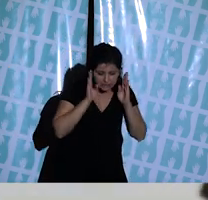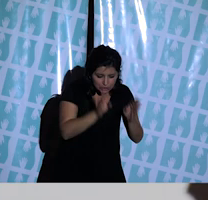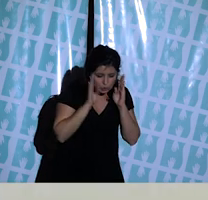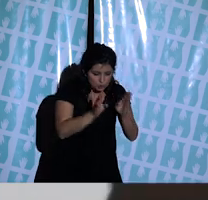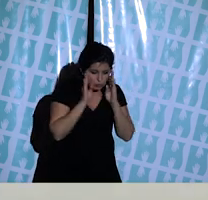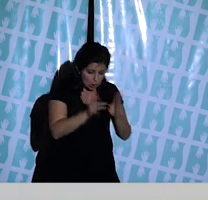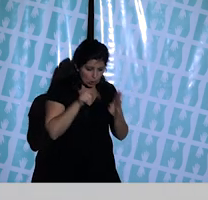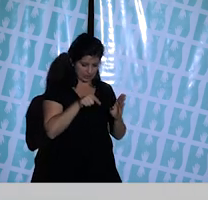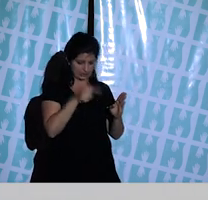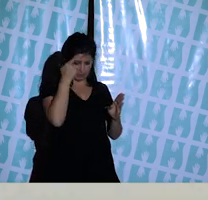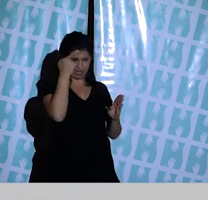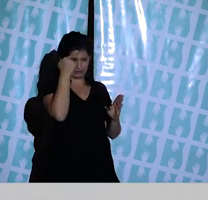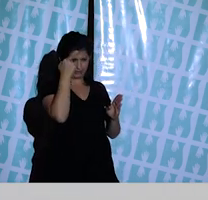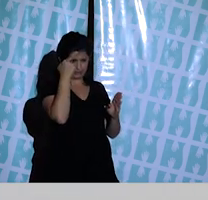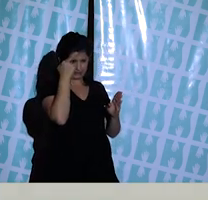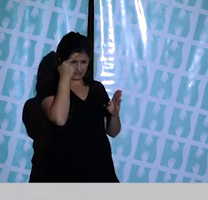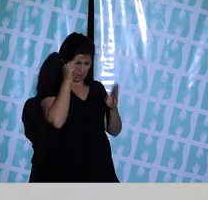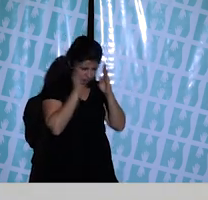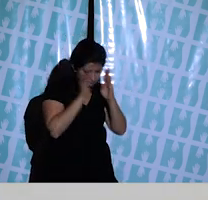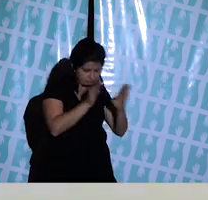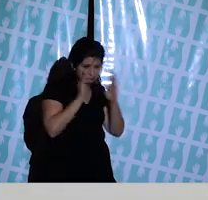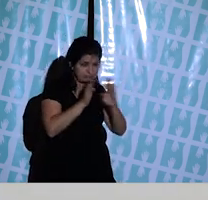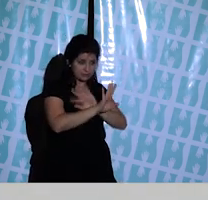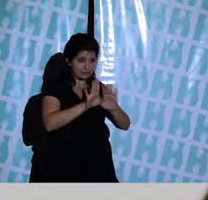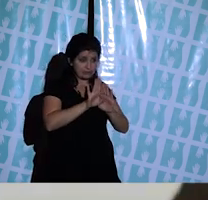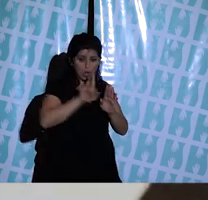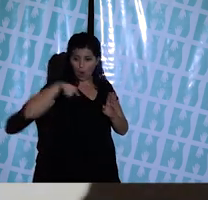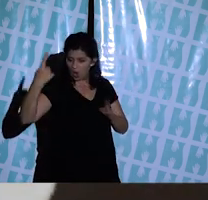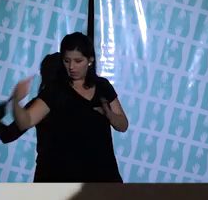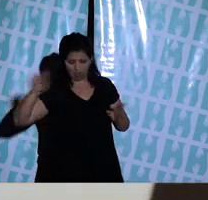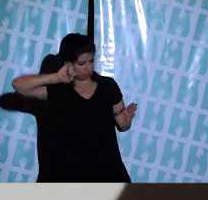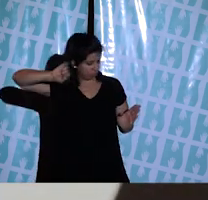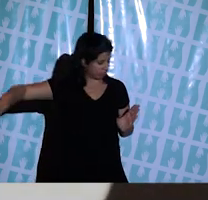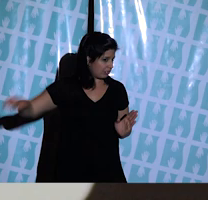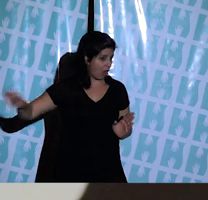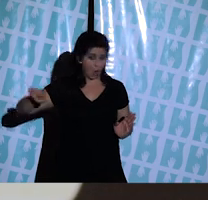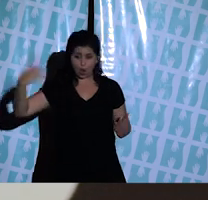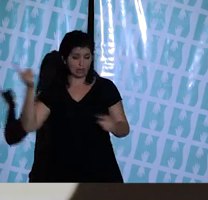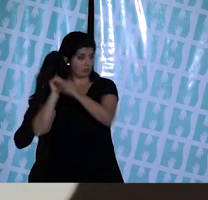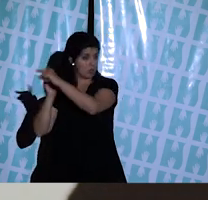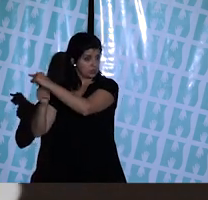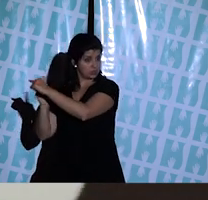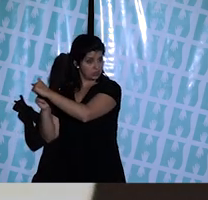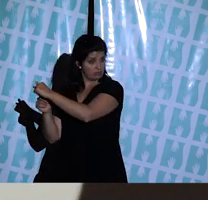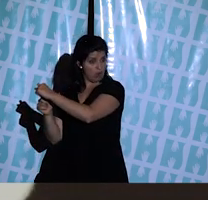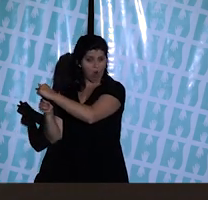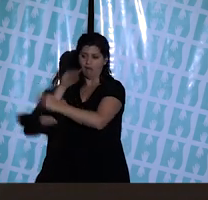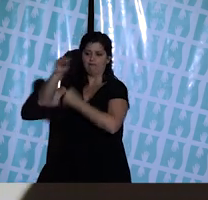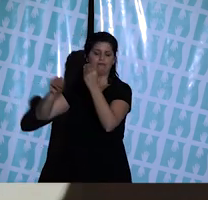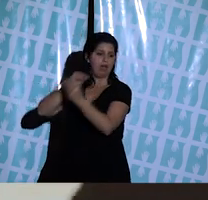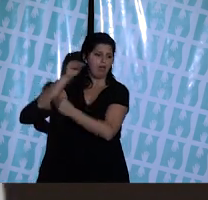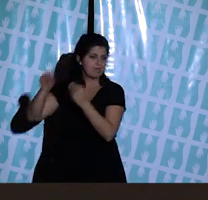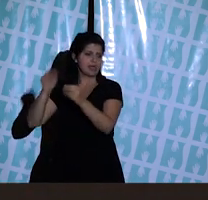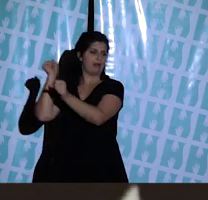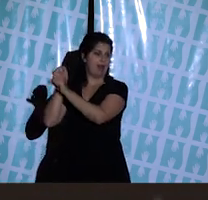eso ocupa mucho de su mente. La pérdida de interés por otras actividades gratificantes en detrimento de otras actividades gratificantes como la familia,